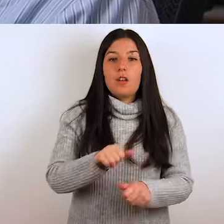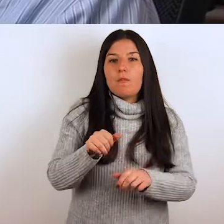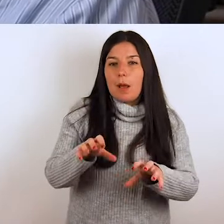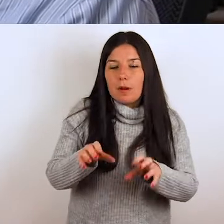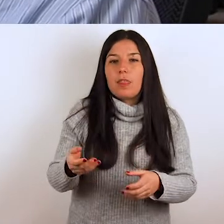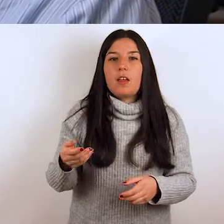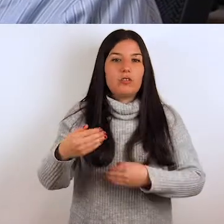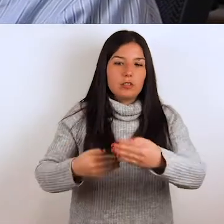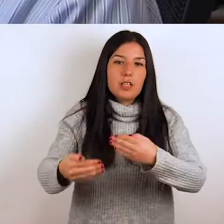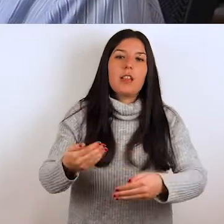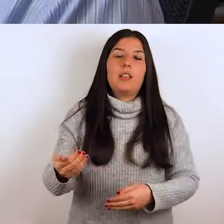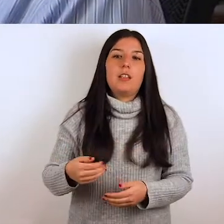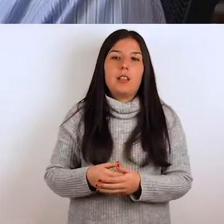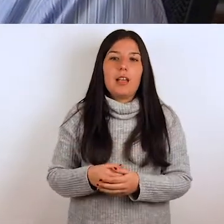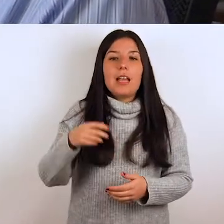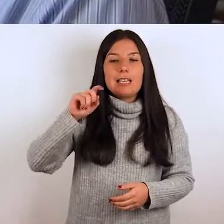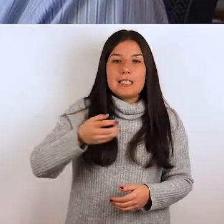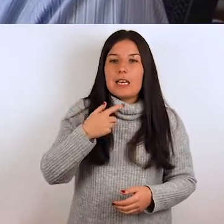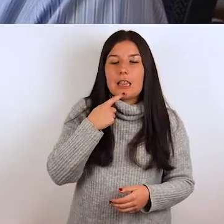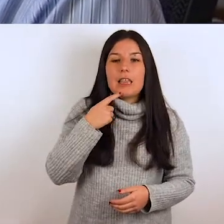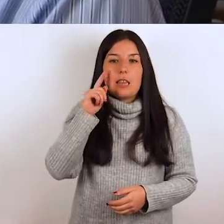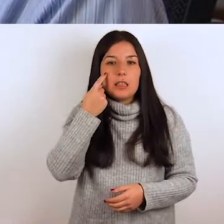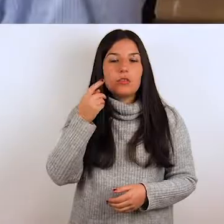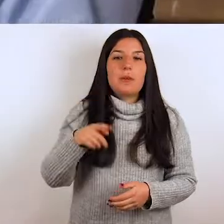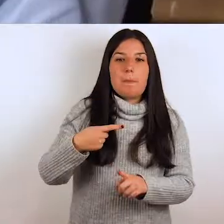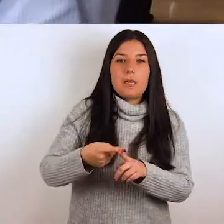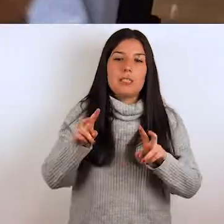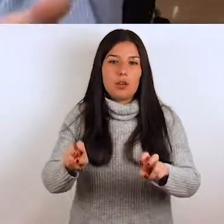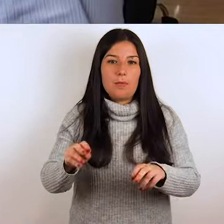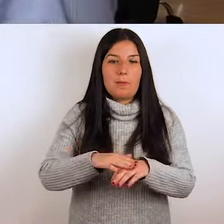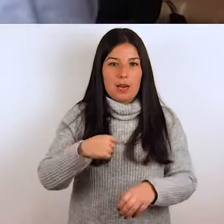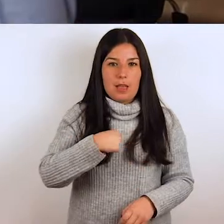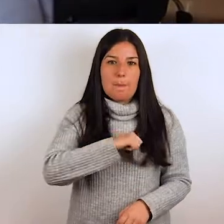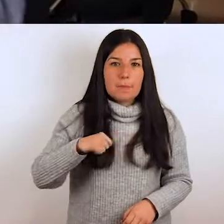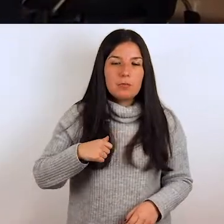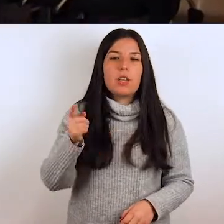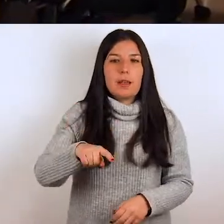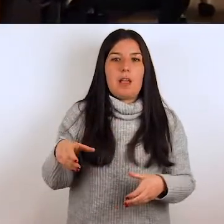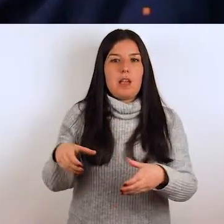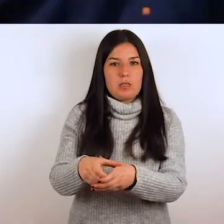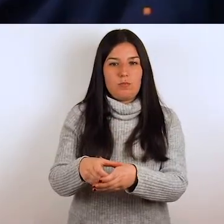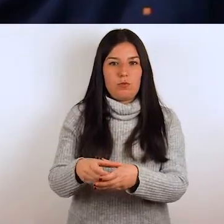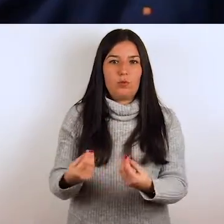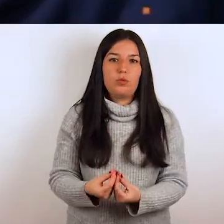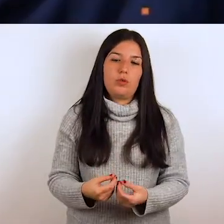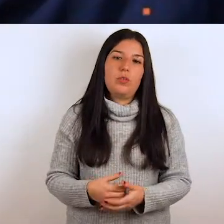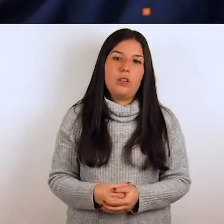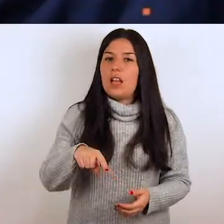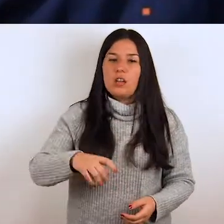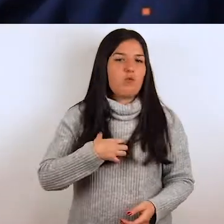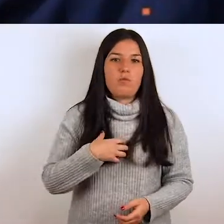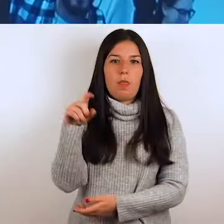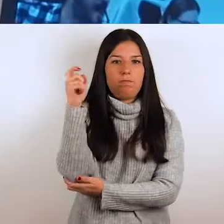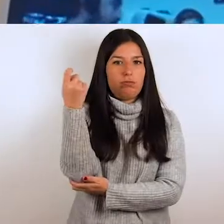Es un aprendizaje constante. En Sendra es descubrir y innovar tanto por ti mismo como con el resto del equipo. La verdad es que aquí no